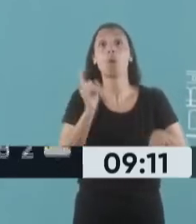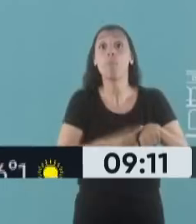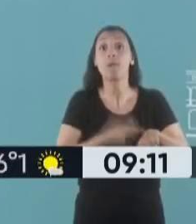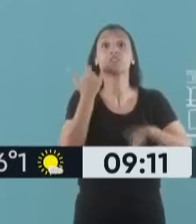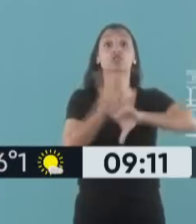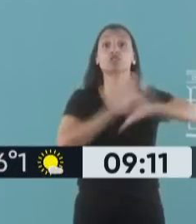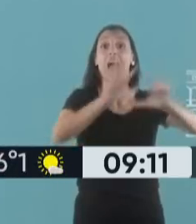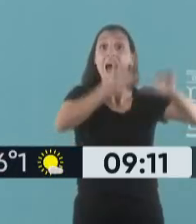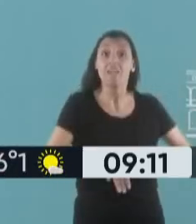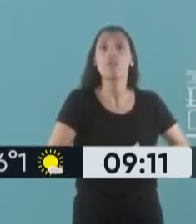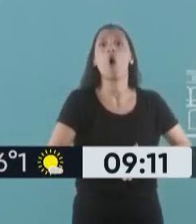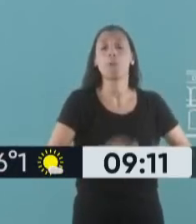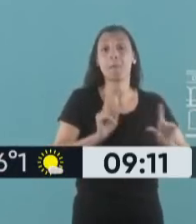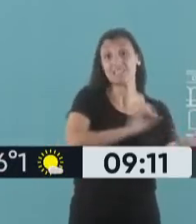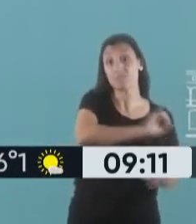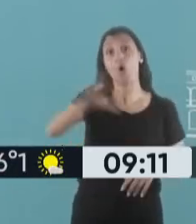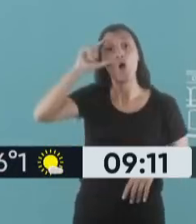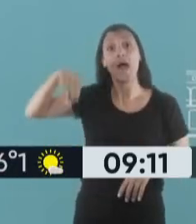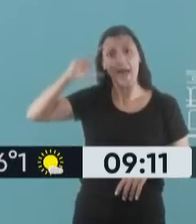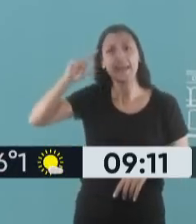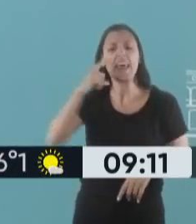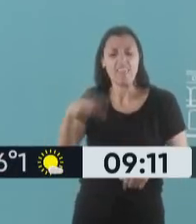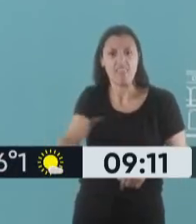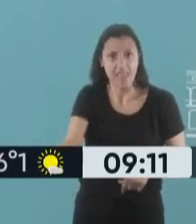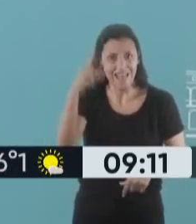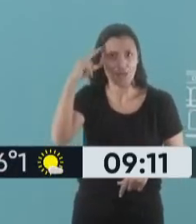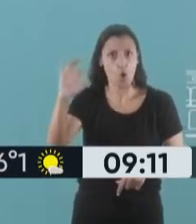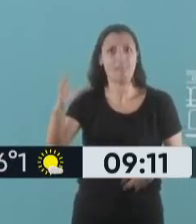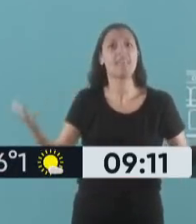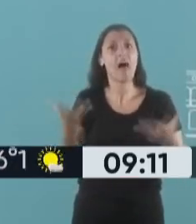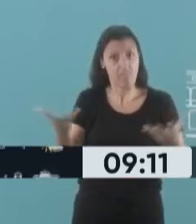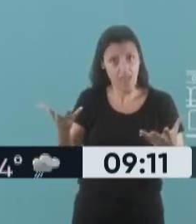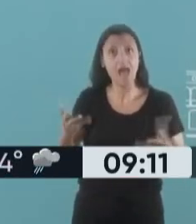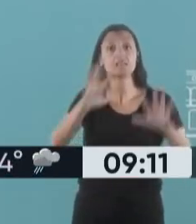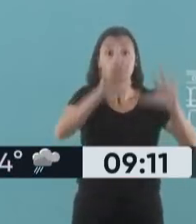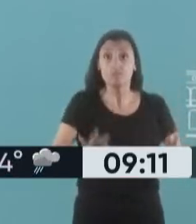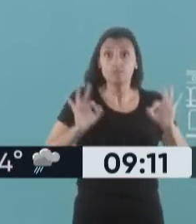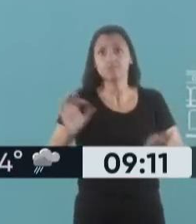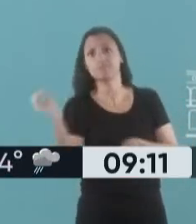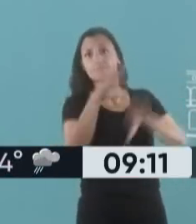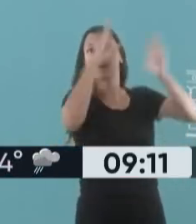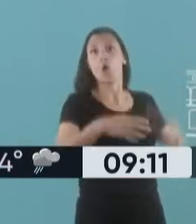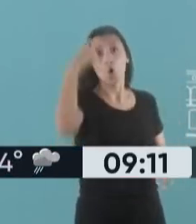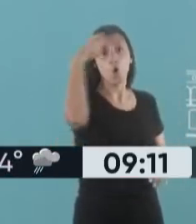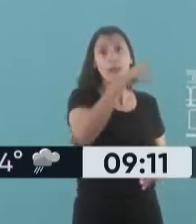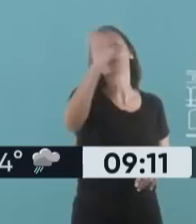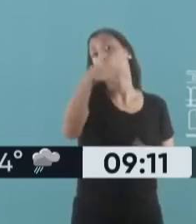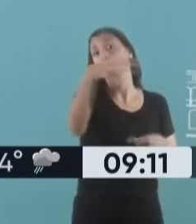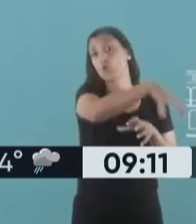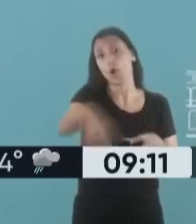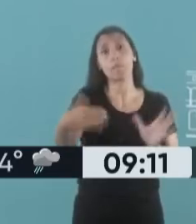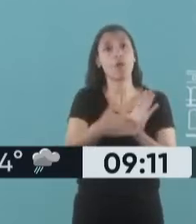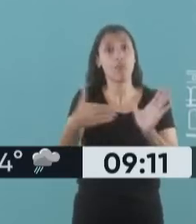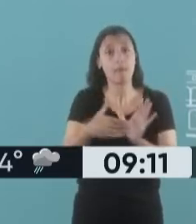del ENRE, que se comprometió a hacerlo dentro de los próximos 90 días, y ya sea a través del Congreso de la Nación o a través de los organismos correspondientes,